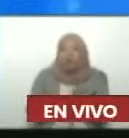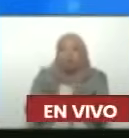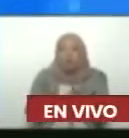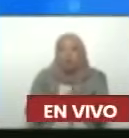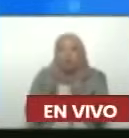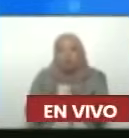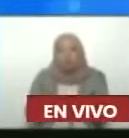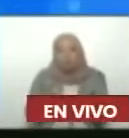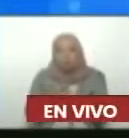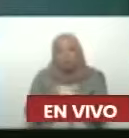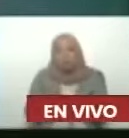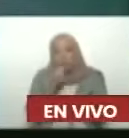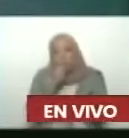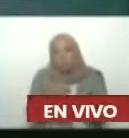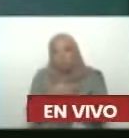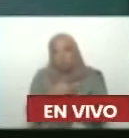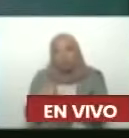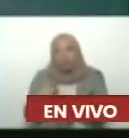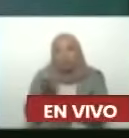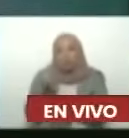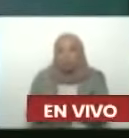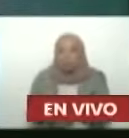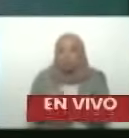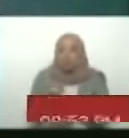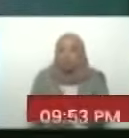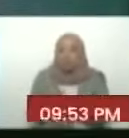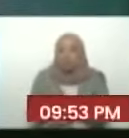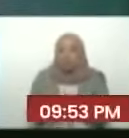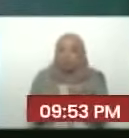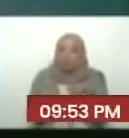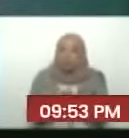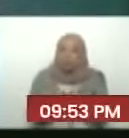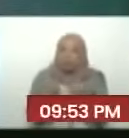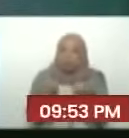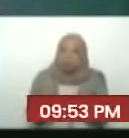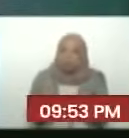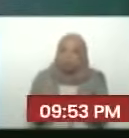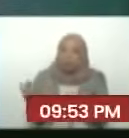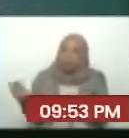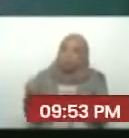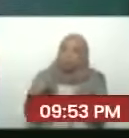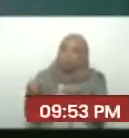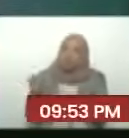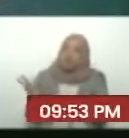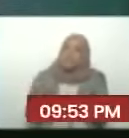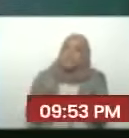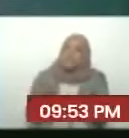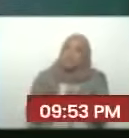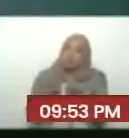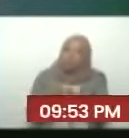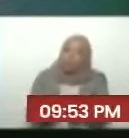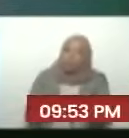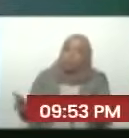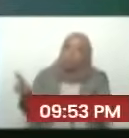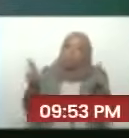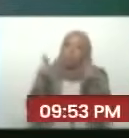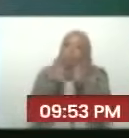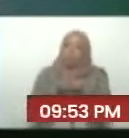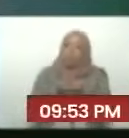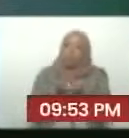hacerlo, pero bueno, quería decirle además que hablando también un poco más sobre Naciones Unidas, que la